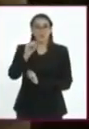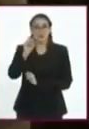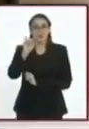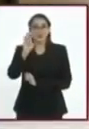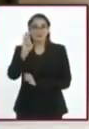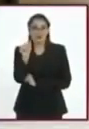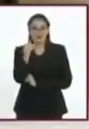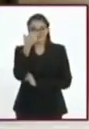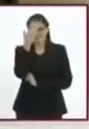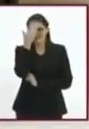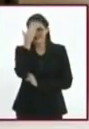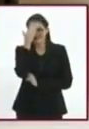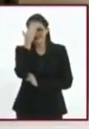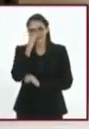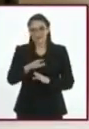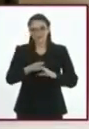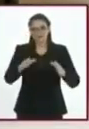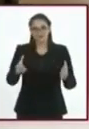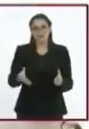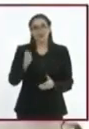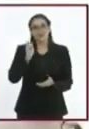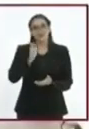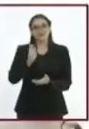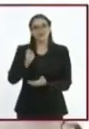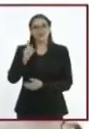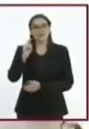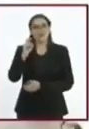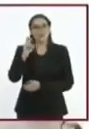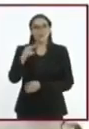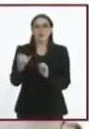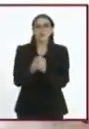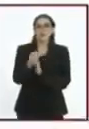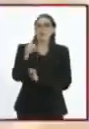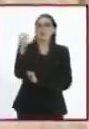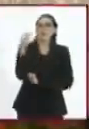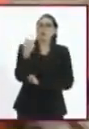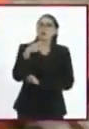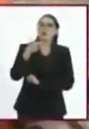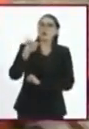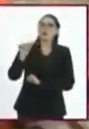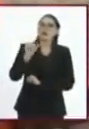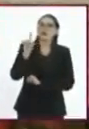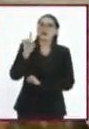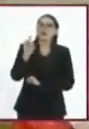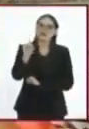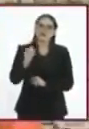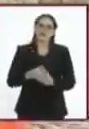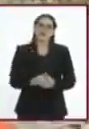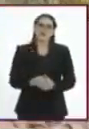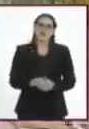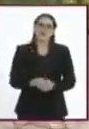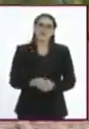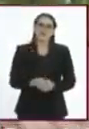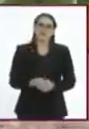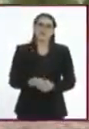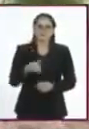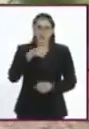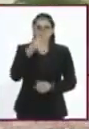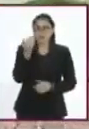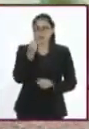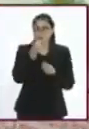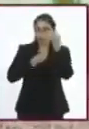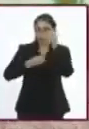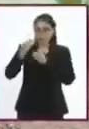marimbola, el tambor de fricción y las quijadas. Respecto a nuestra gastronomía, encontramos el